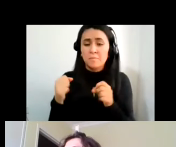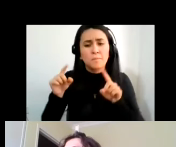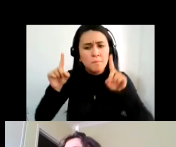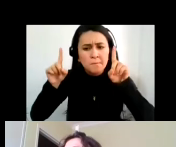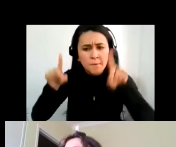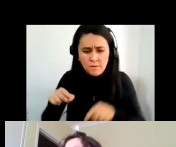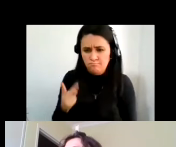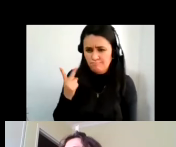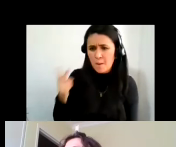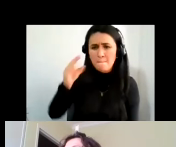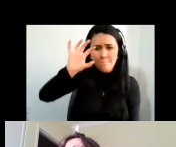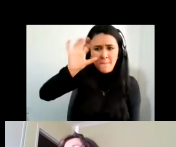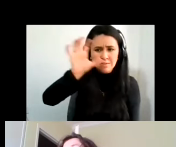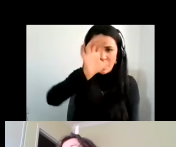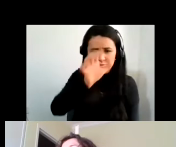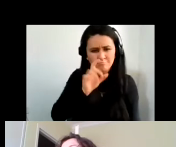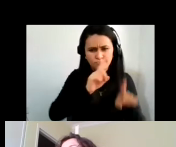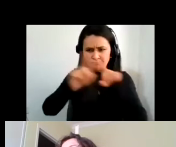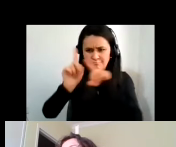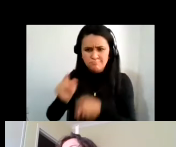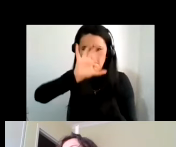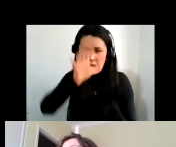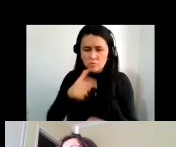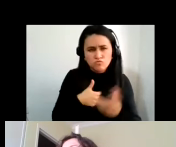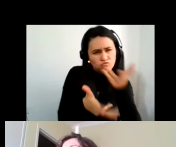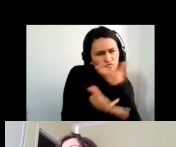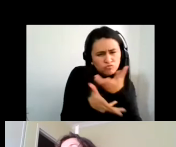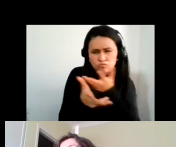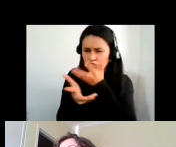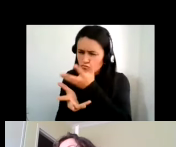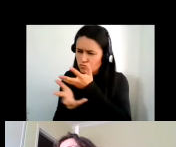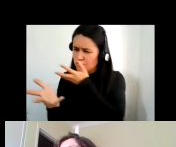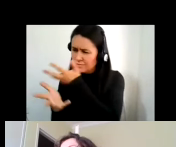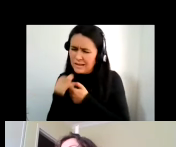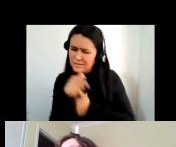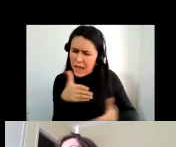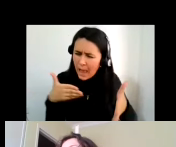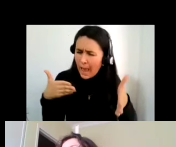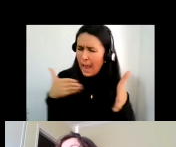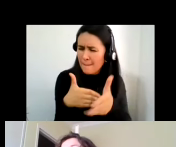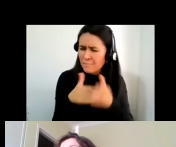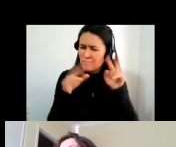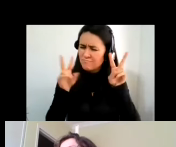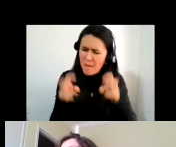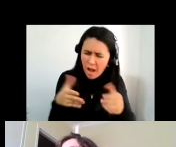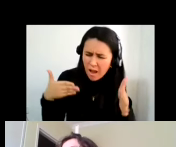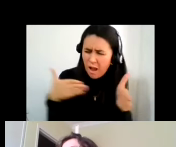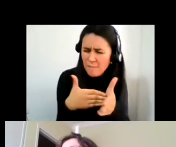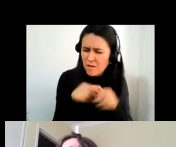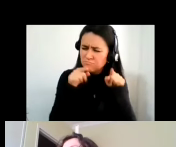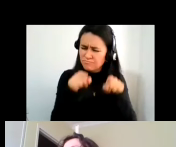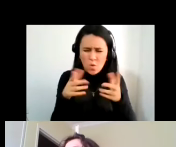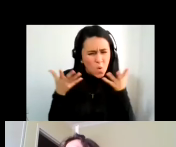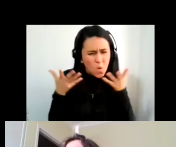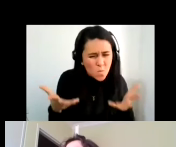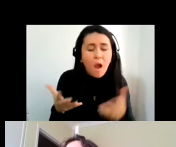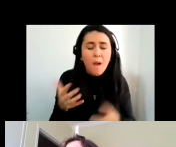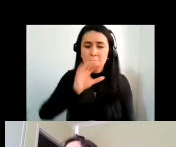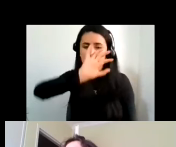distintos países con los que hemos trabajado en este tema de barreras al acceso. Las barreras que